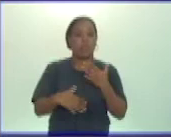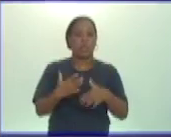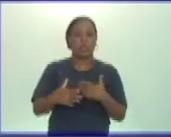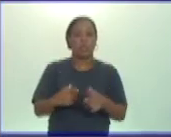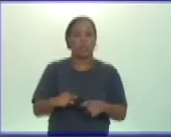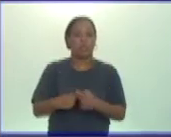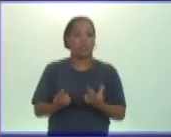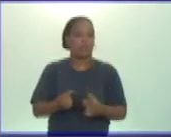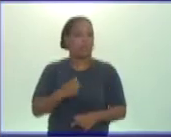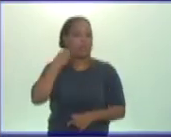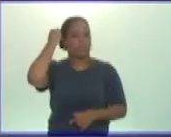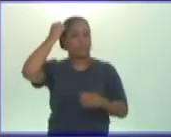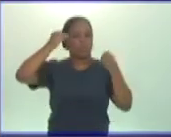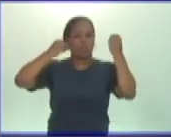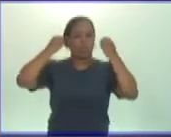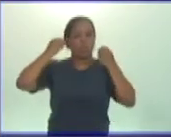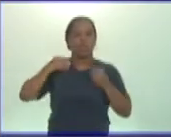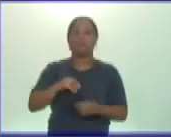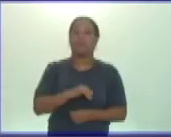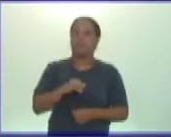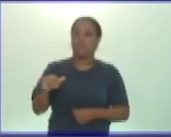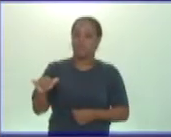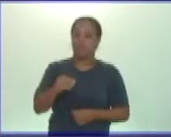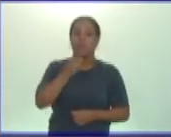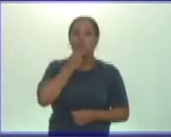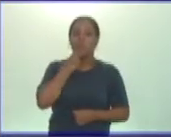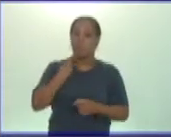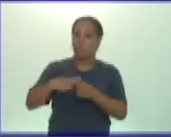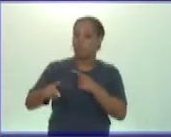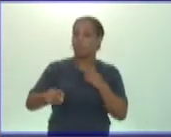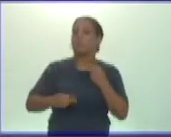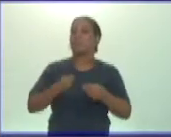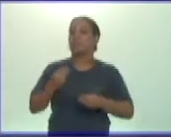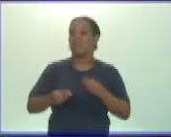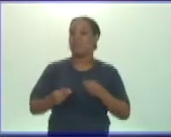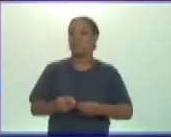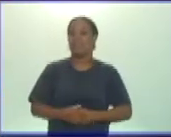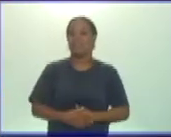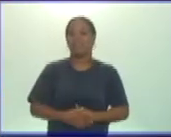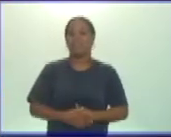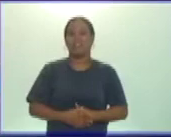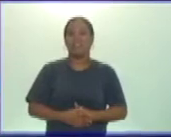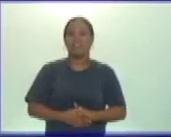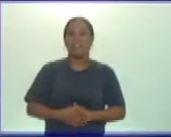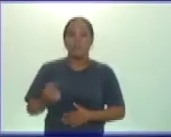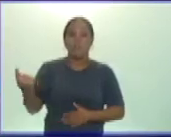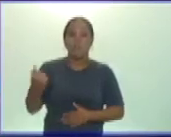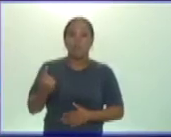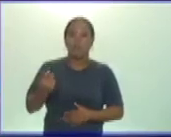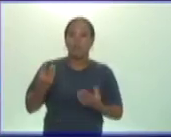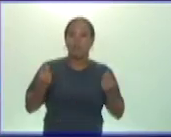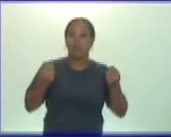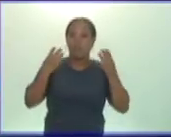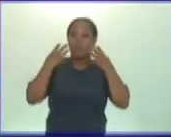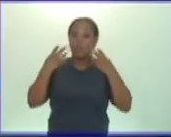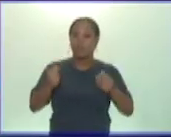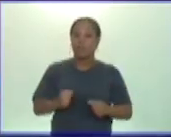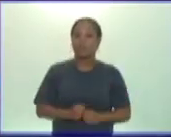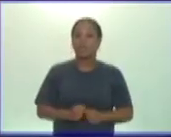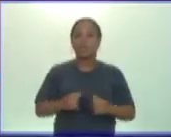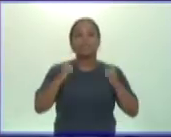hay que angustiarse, pues también hay cosas que podemos hacer. Lo primero y muy importante es